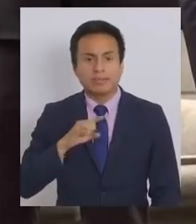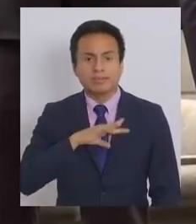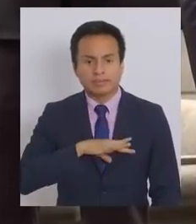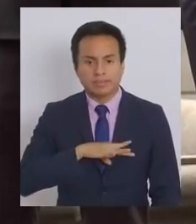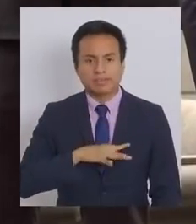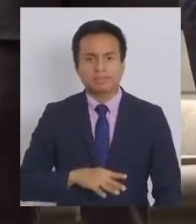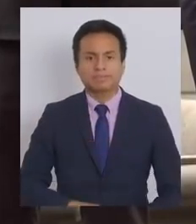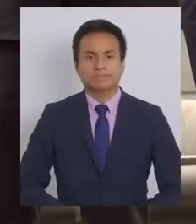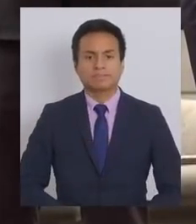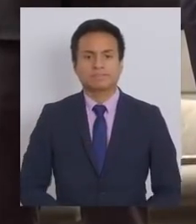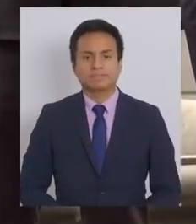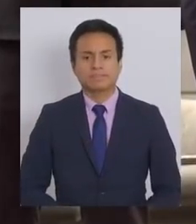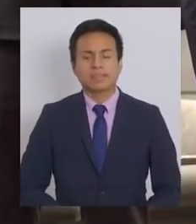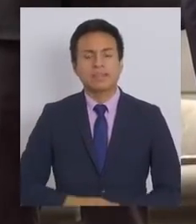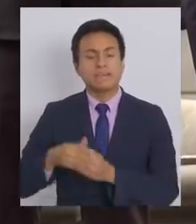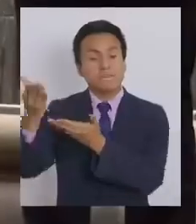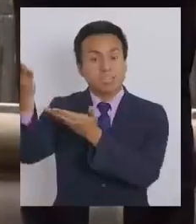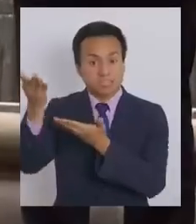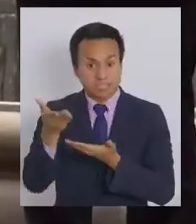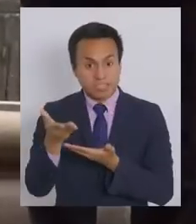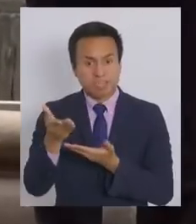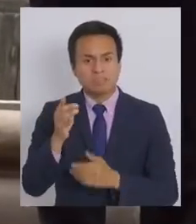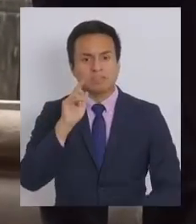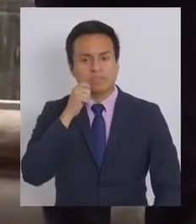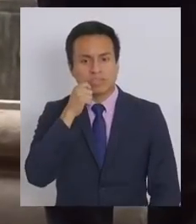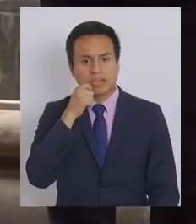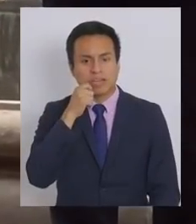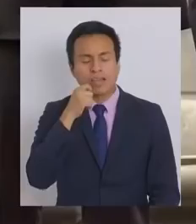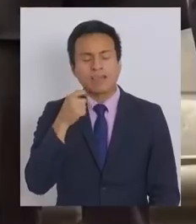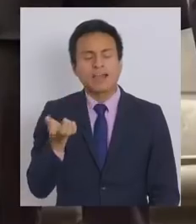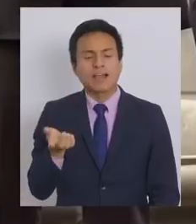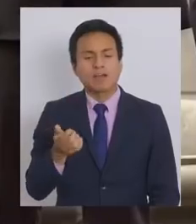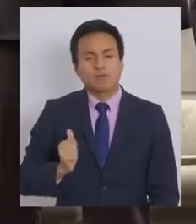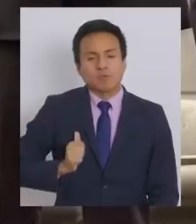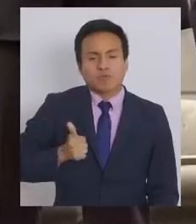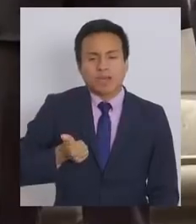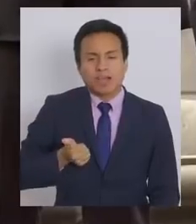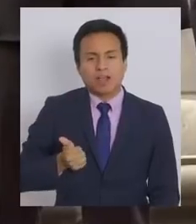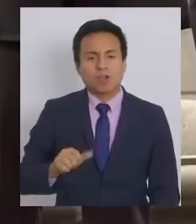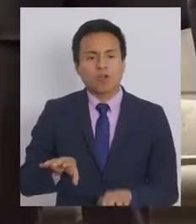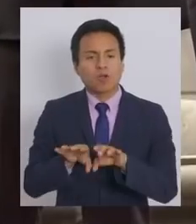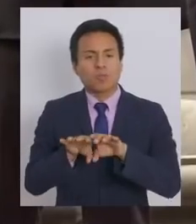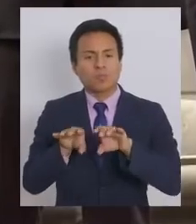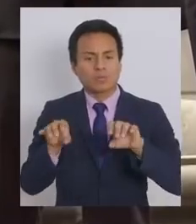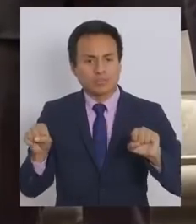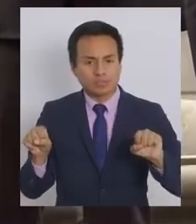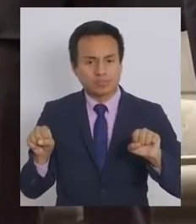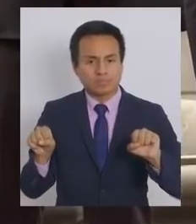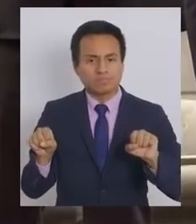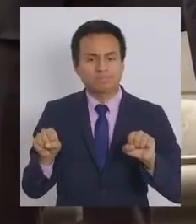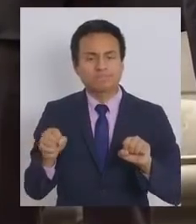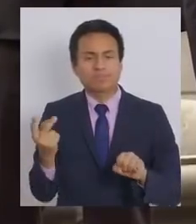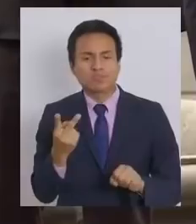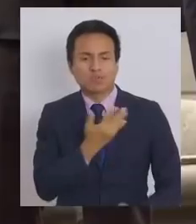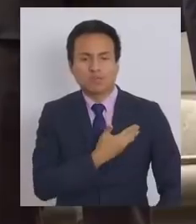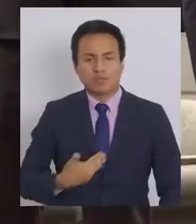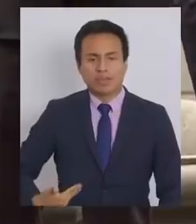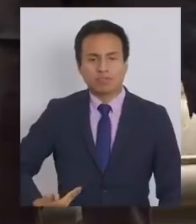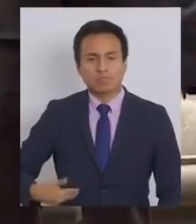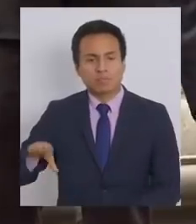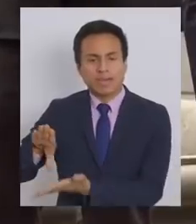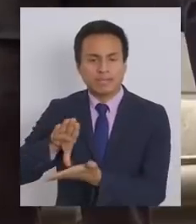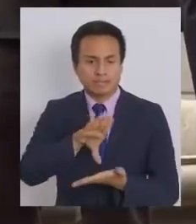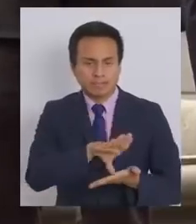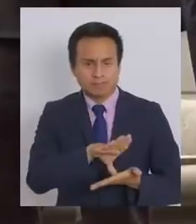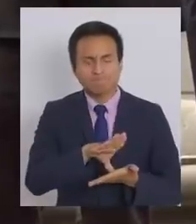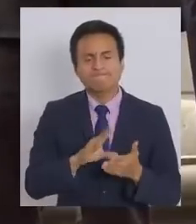Chile. Esta visita refleja la voluntad y el compromiso de ambos gobiernos y de ambos países